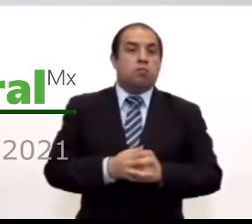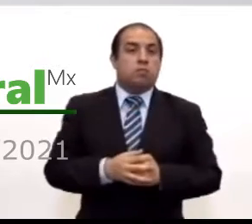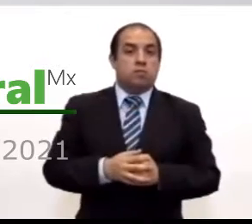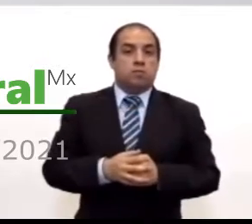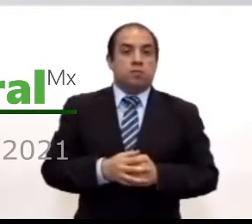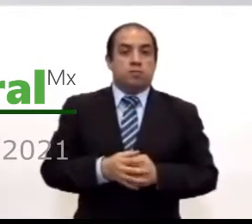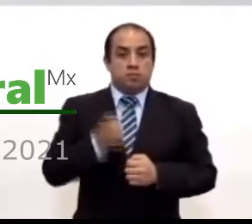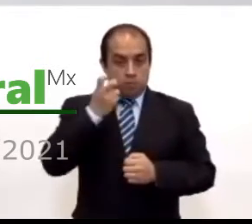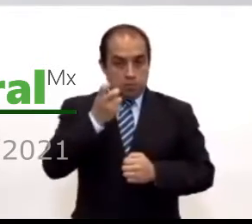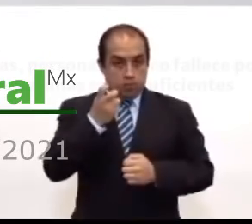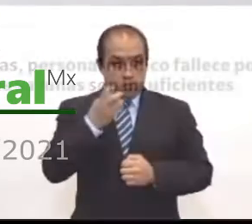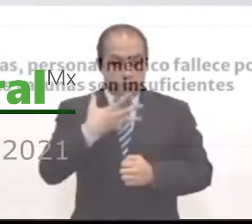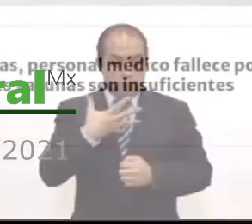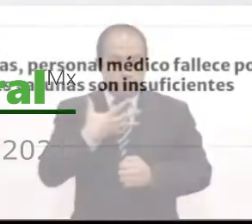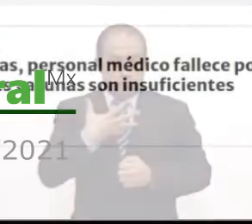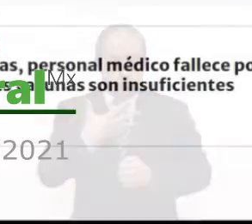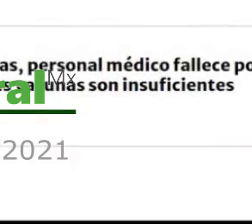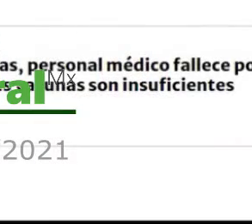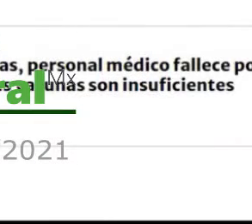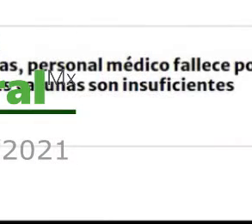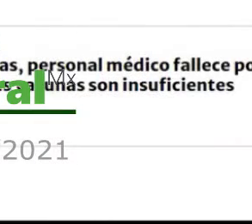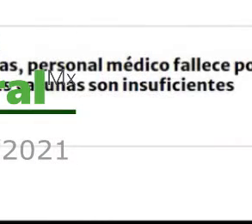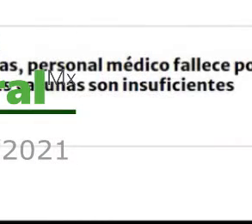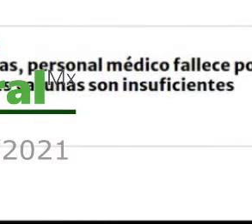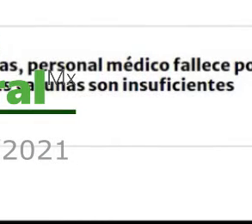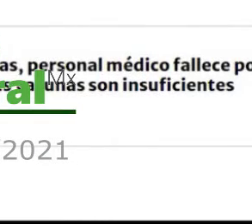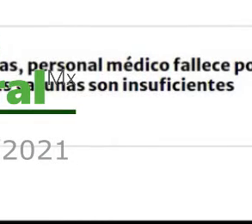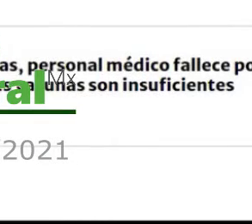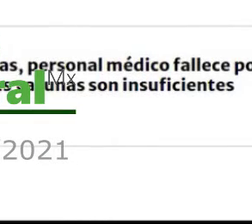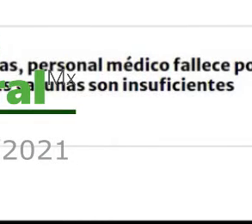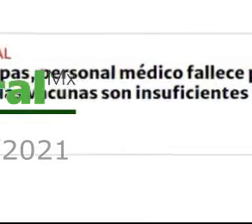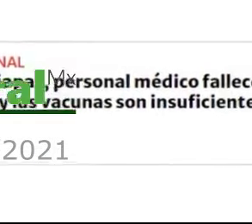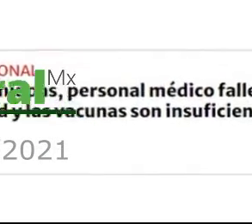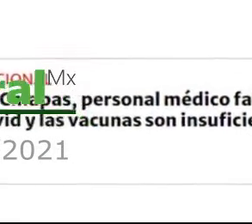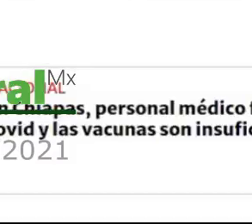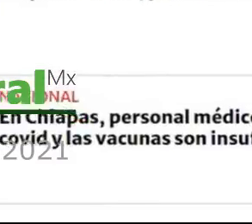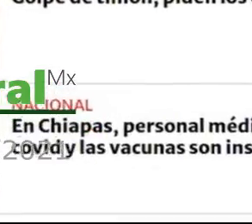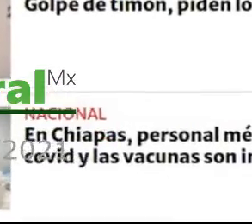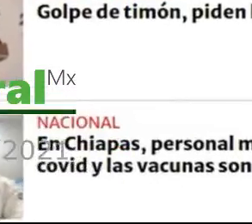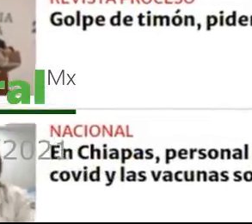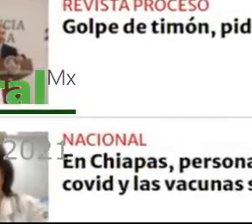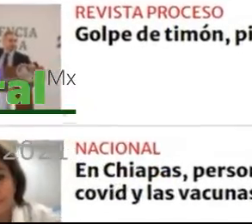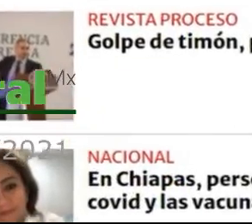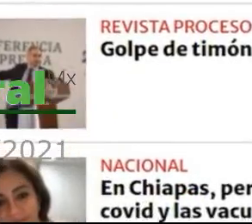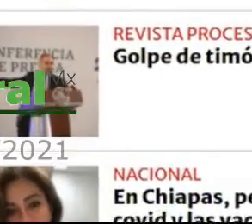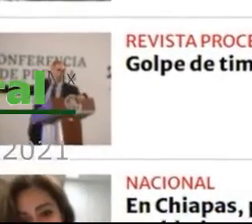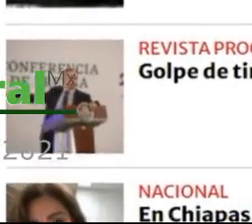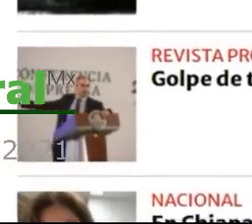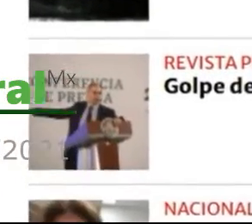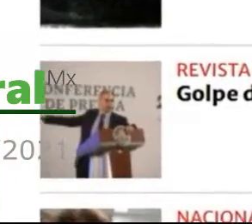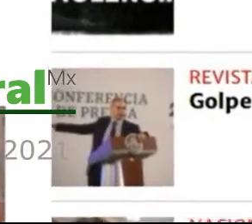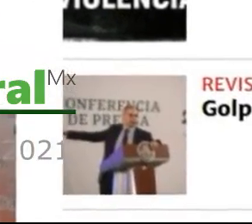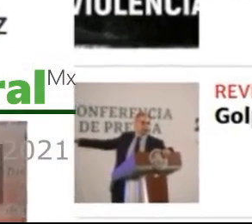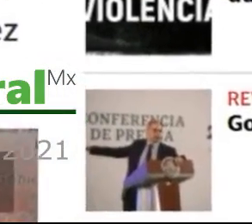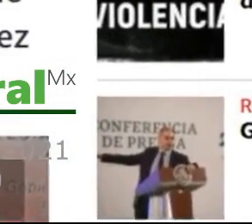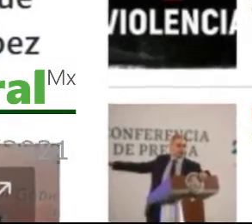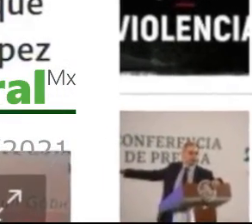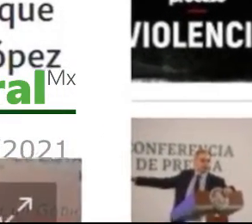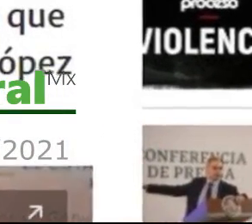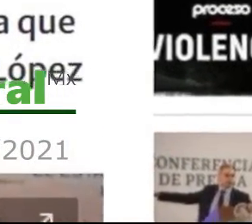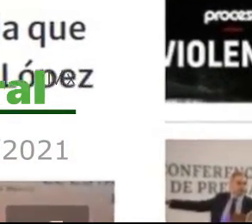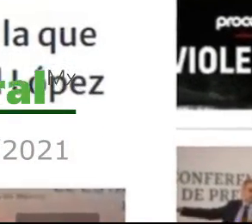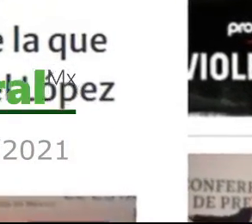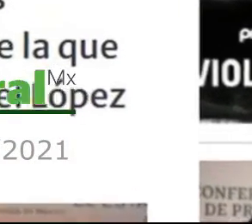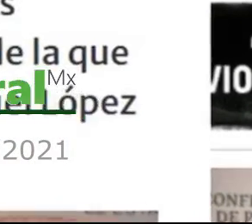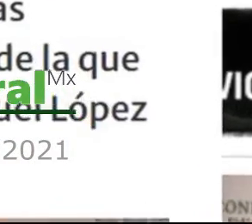pues tiene que ver Morena cuál es la condición de estas denuncias y pues son ellos los que tienen que definir a partir de la información que